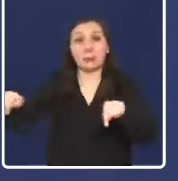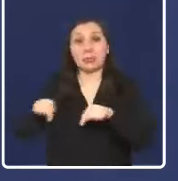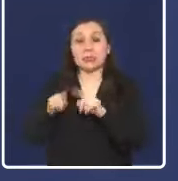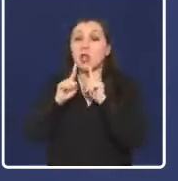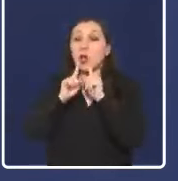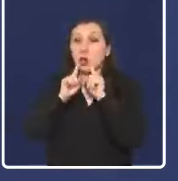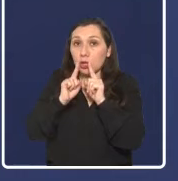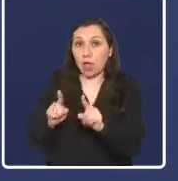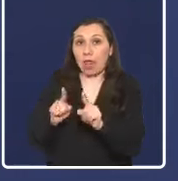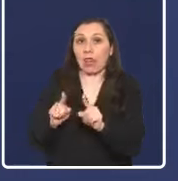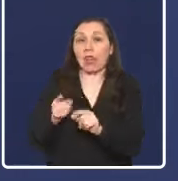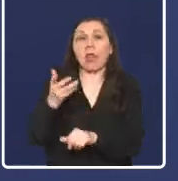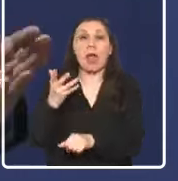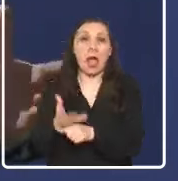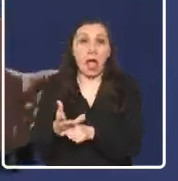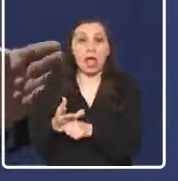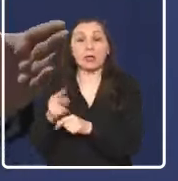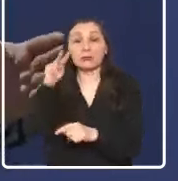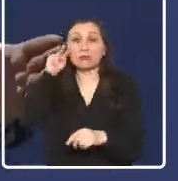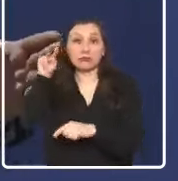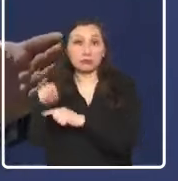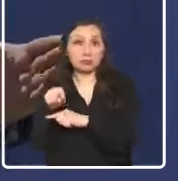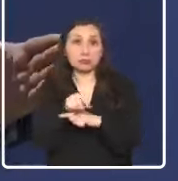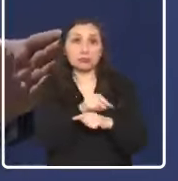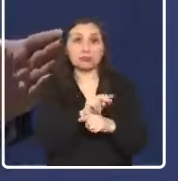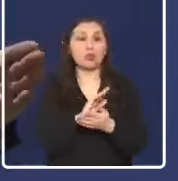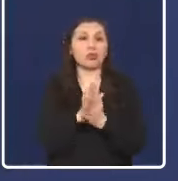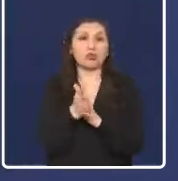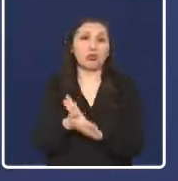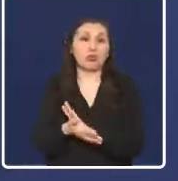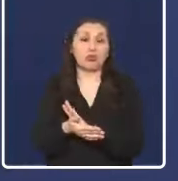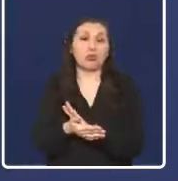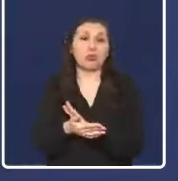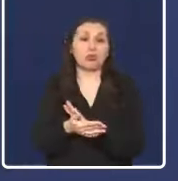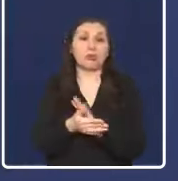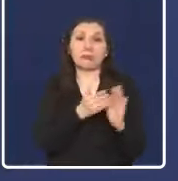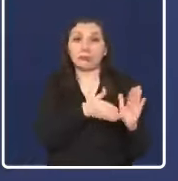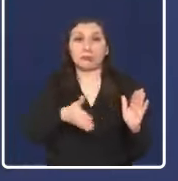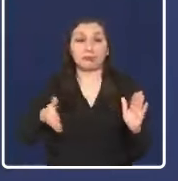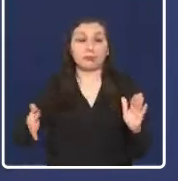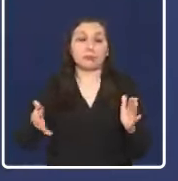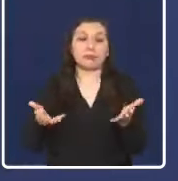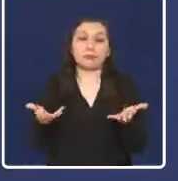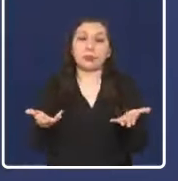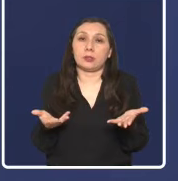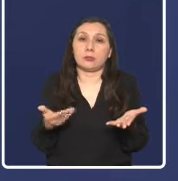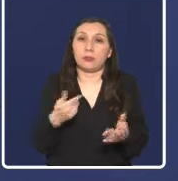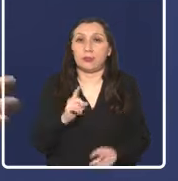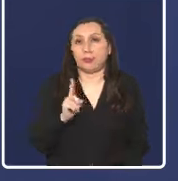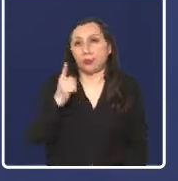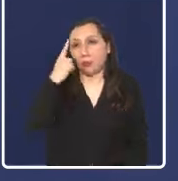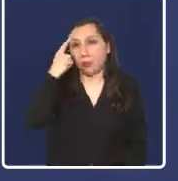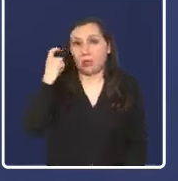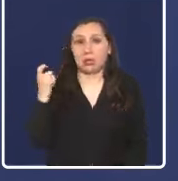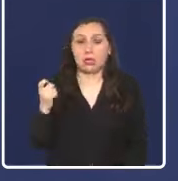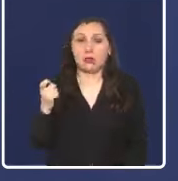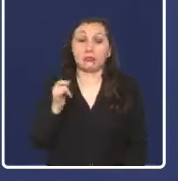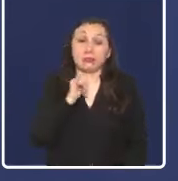hotel, que hay testigos en todas las líneas. Entonces, no creo